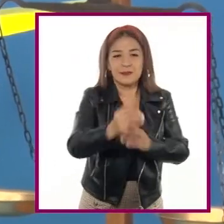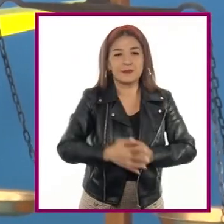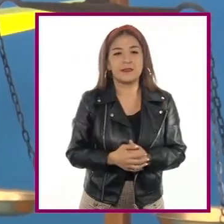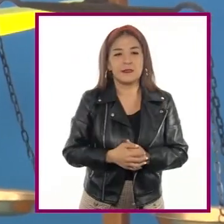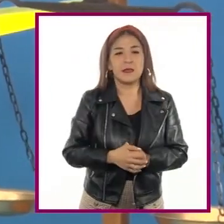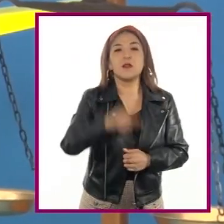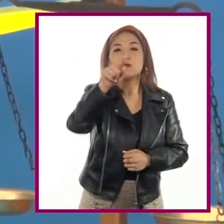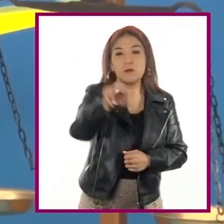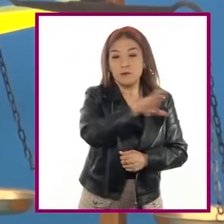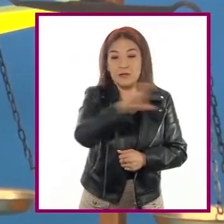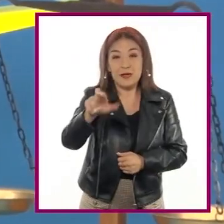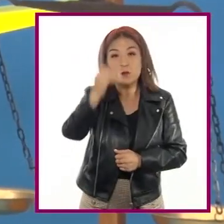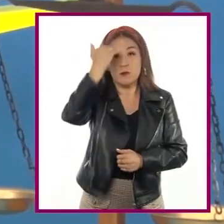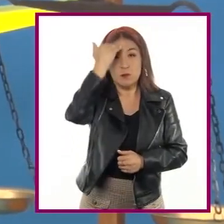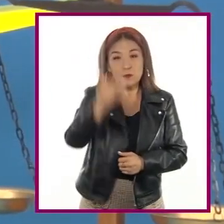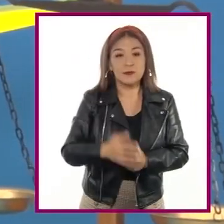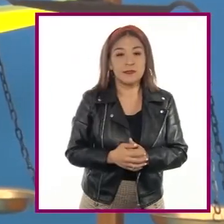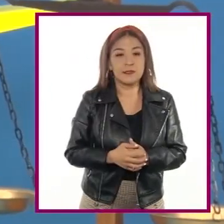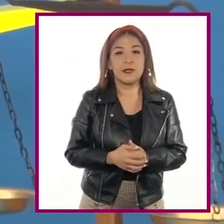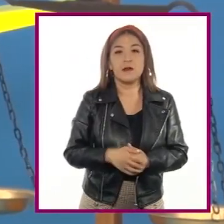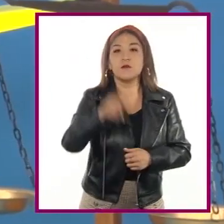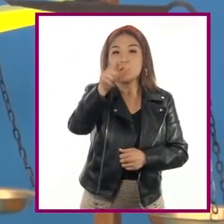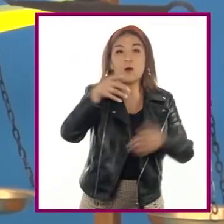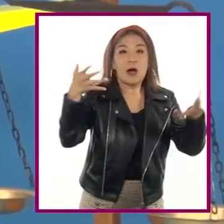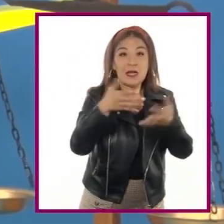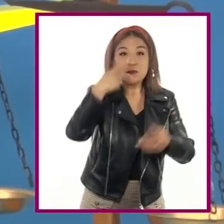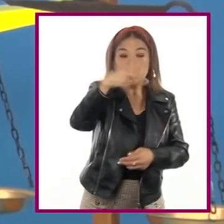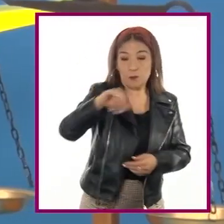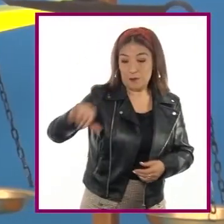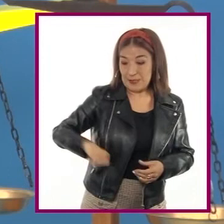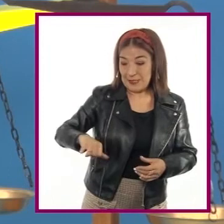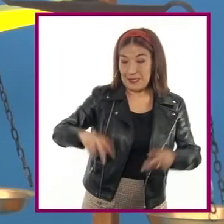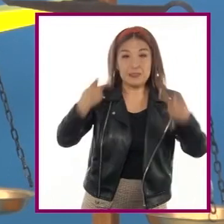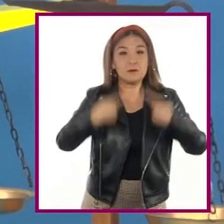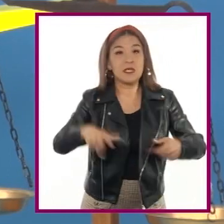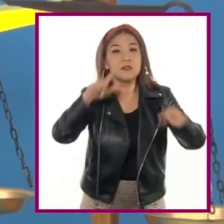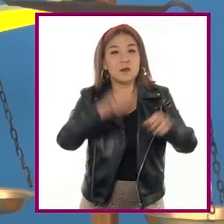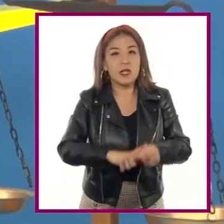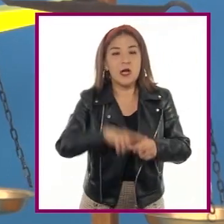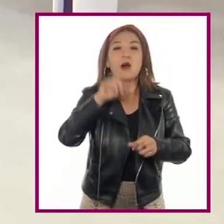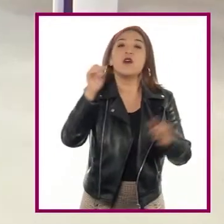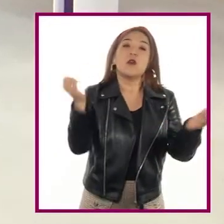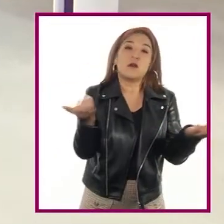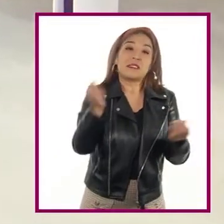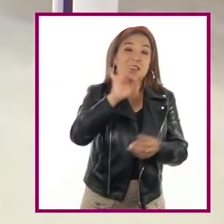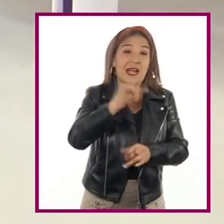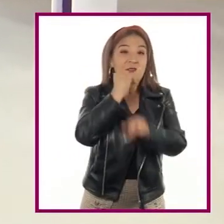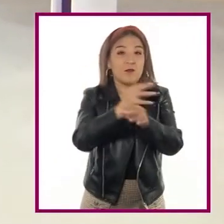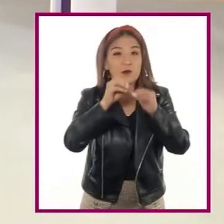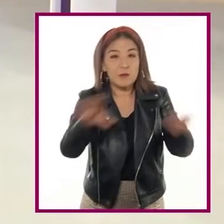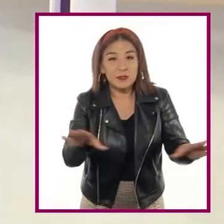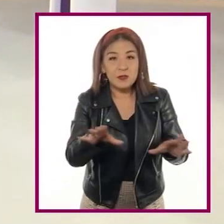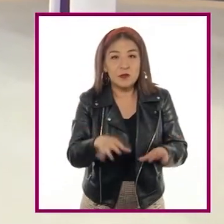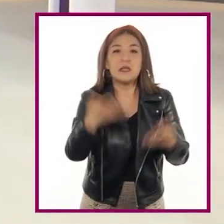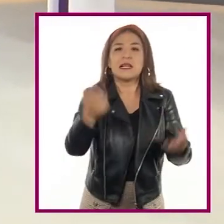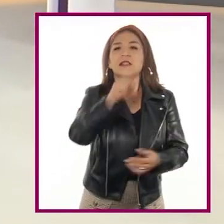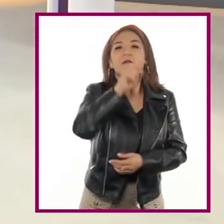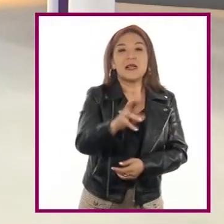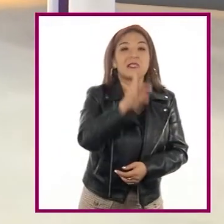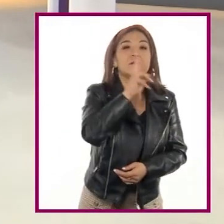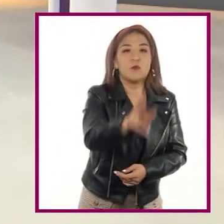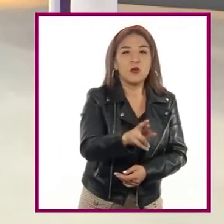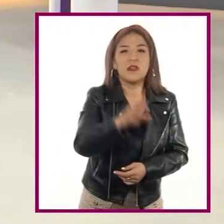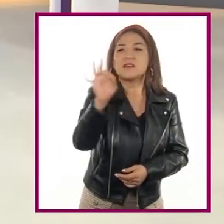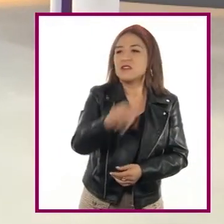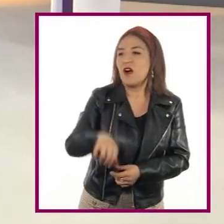y reconozcan si lo hacen desde los intereses personales o informados o respondiendo a las